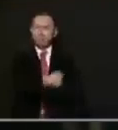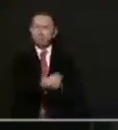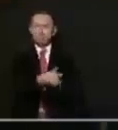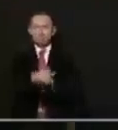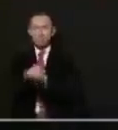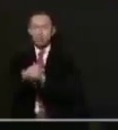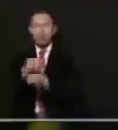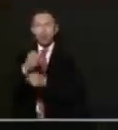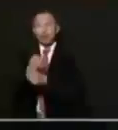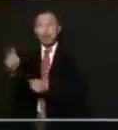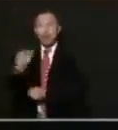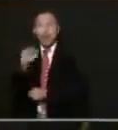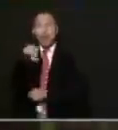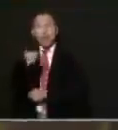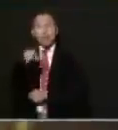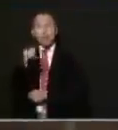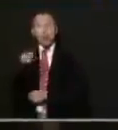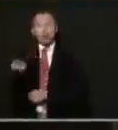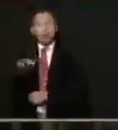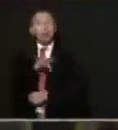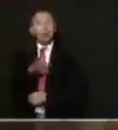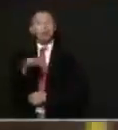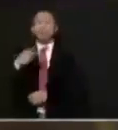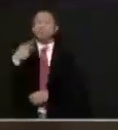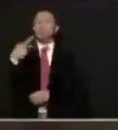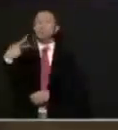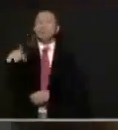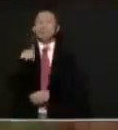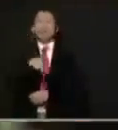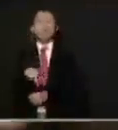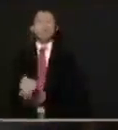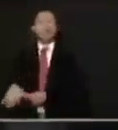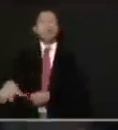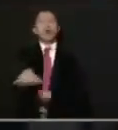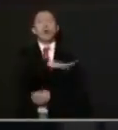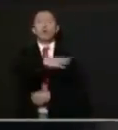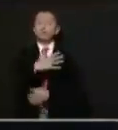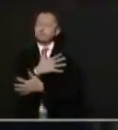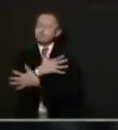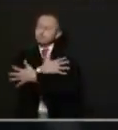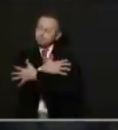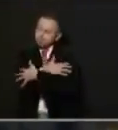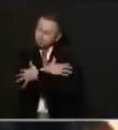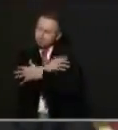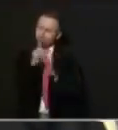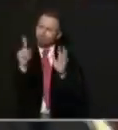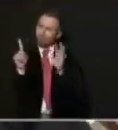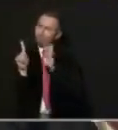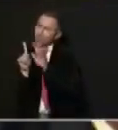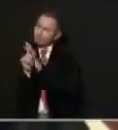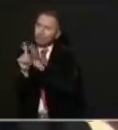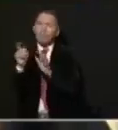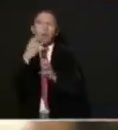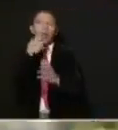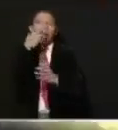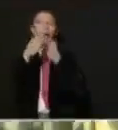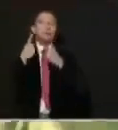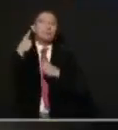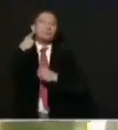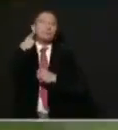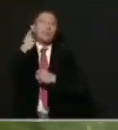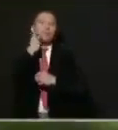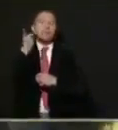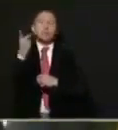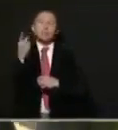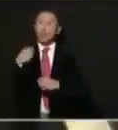Andrés Manuel está siendo acogido por todo su pueblo. Ve qué bonito el coro. Es un honor estar con Obrador. Qué bonito,